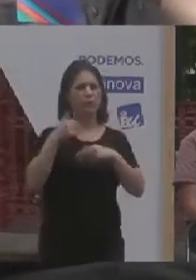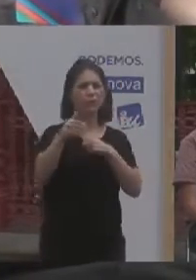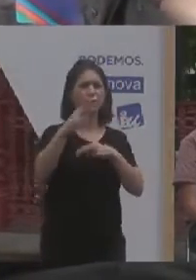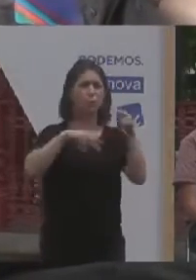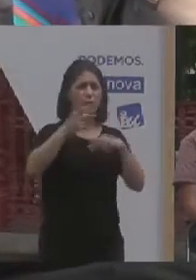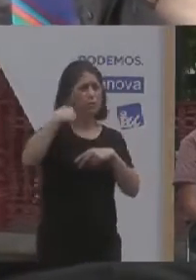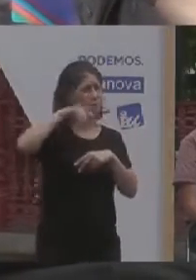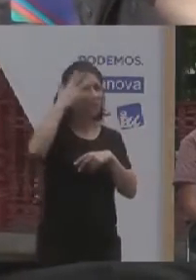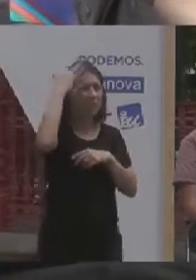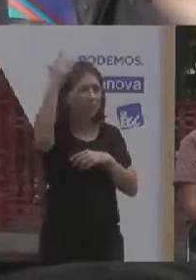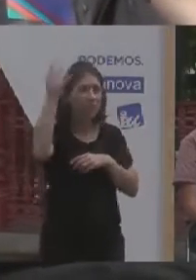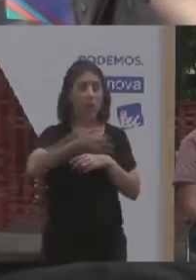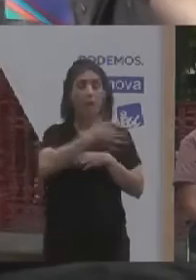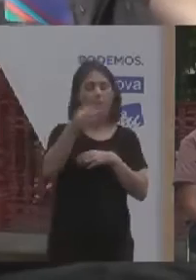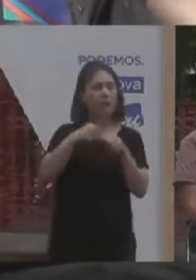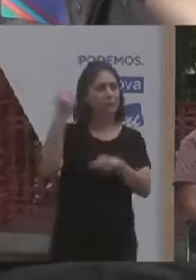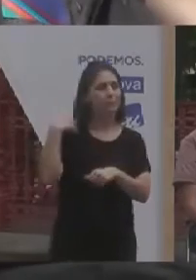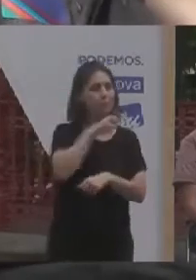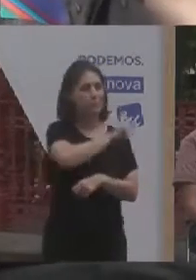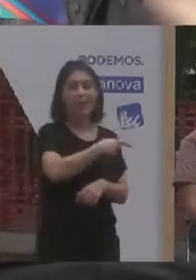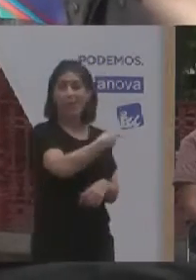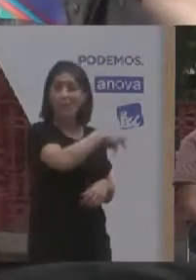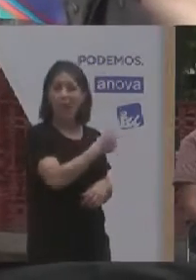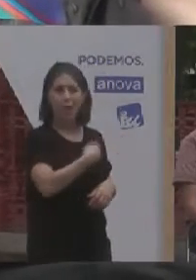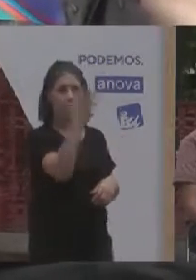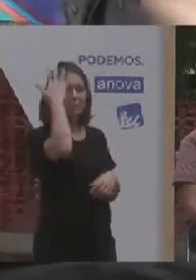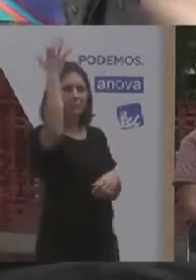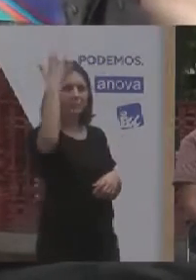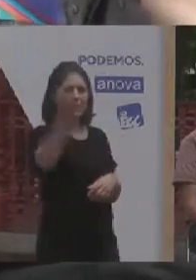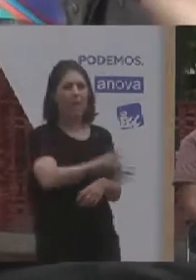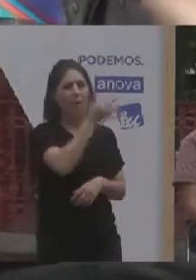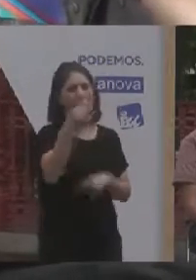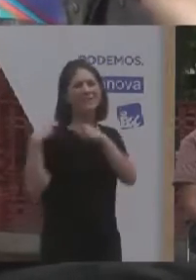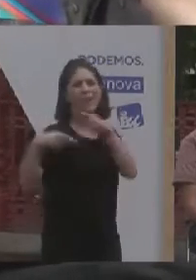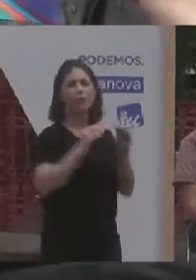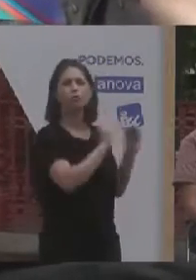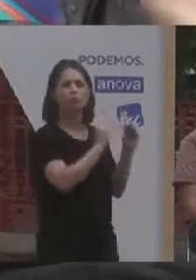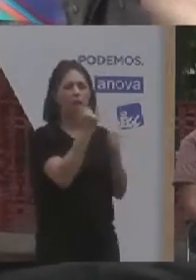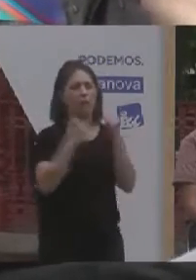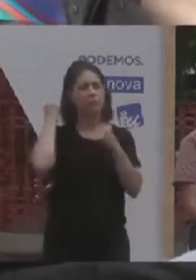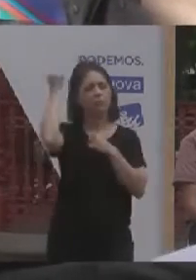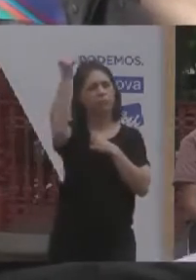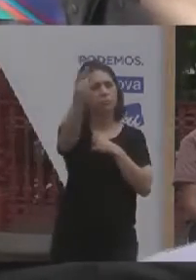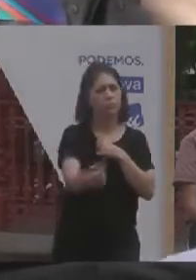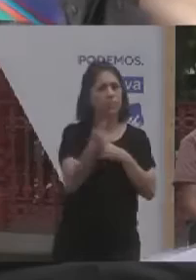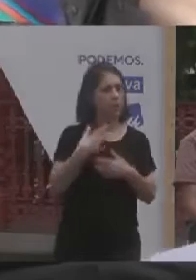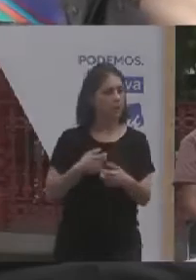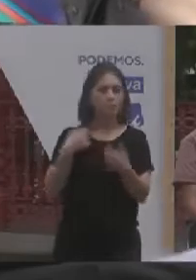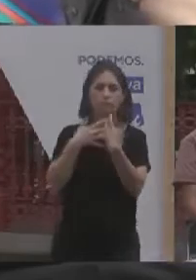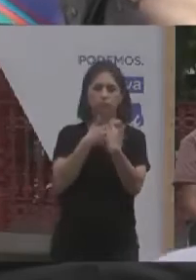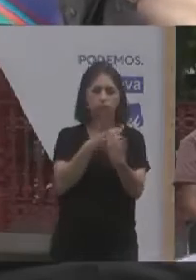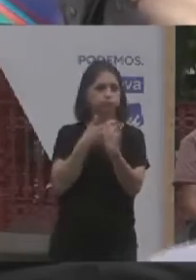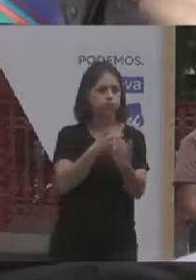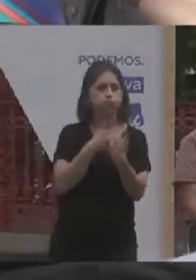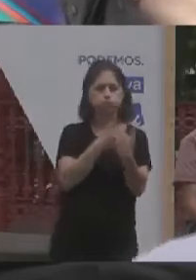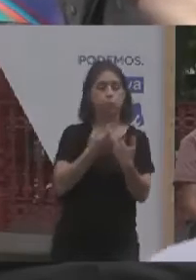futuro que soñamos e que soñou xente como Manolo Peñarrei e xente da súa xeración que leva moito tempo pelexado en